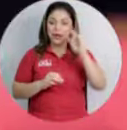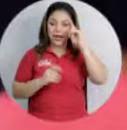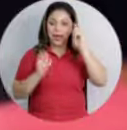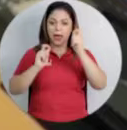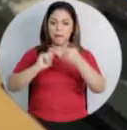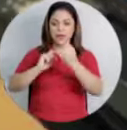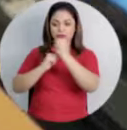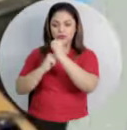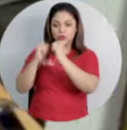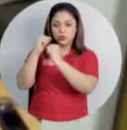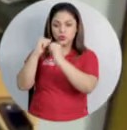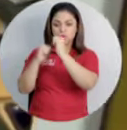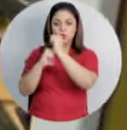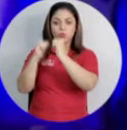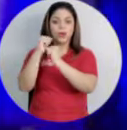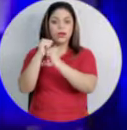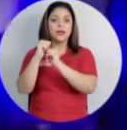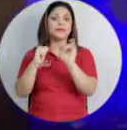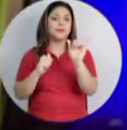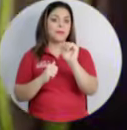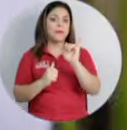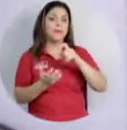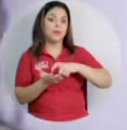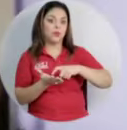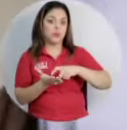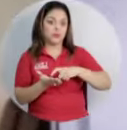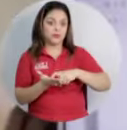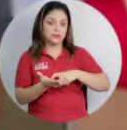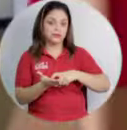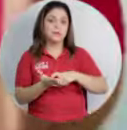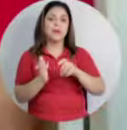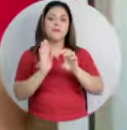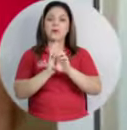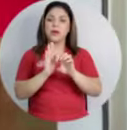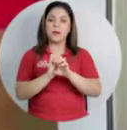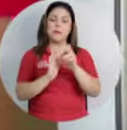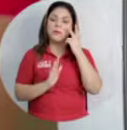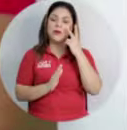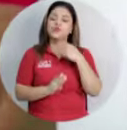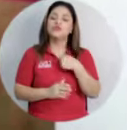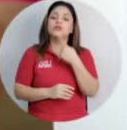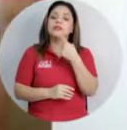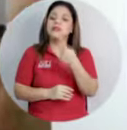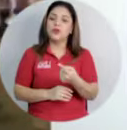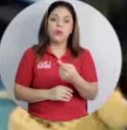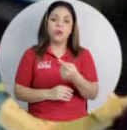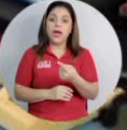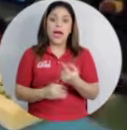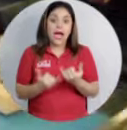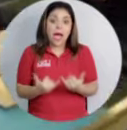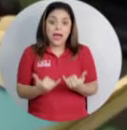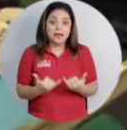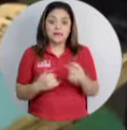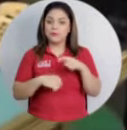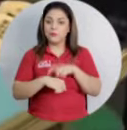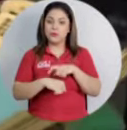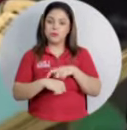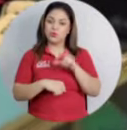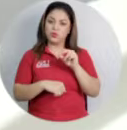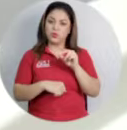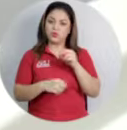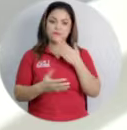o sea, pensar si hay que reestructurar alguna deuda. Que yo les soy honesto, sí. En ese momento no es momento para reestructurar deudas.